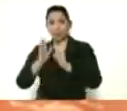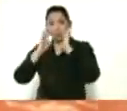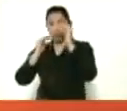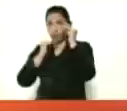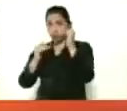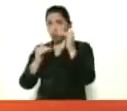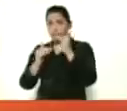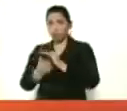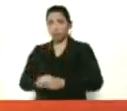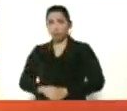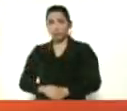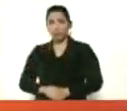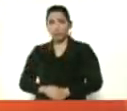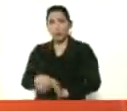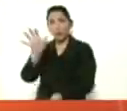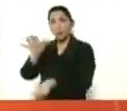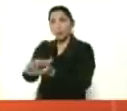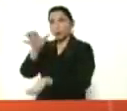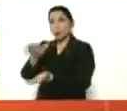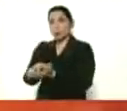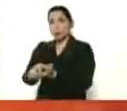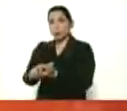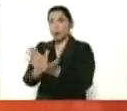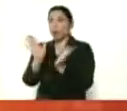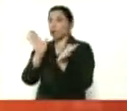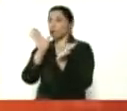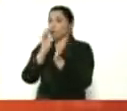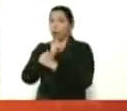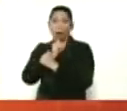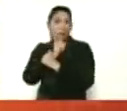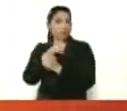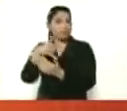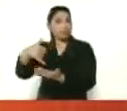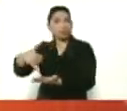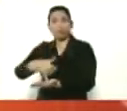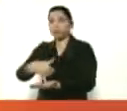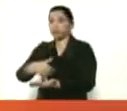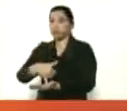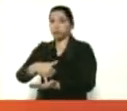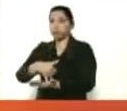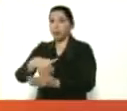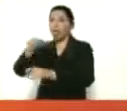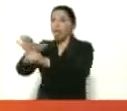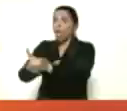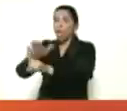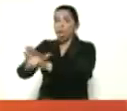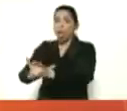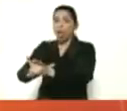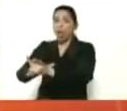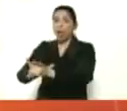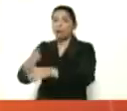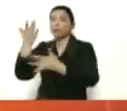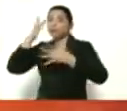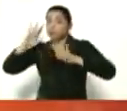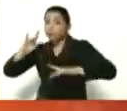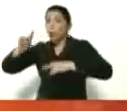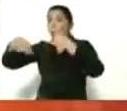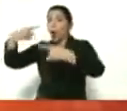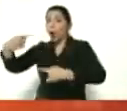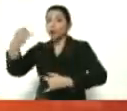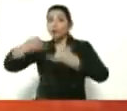atención, en Nueva Esparta no se afloja la mano todavía, quizás para el próximo fin de semana, pero ahorita